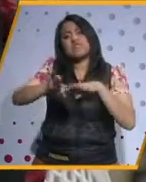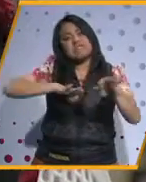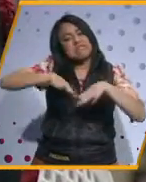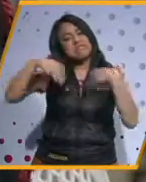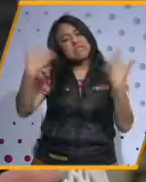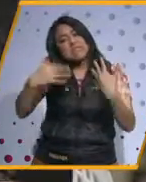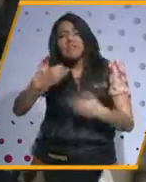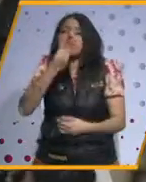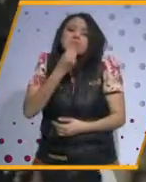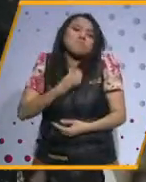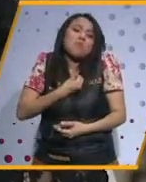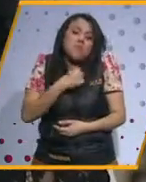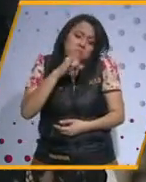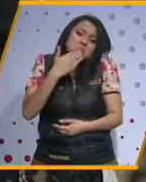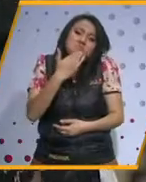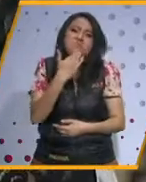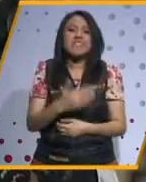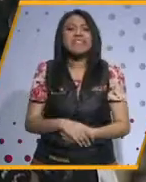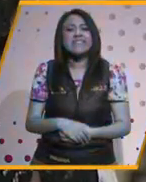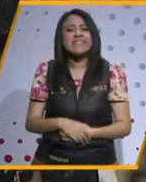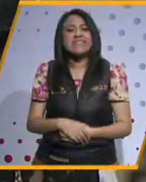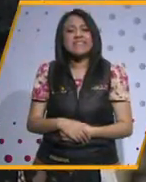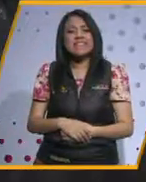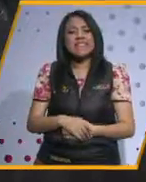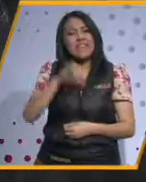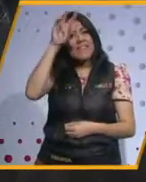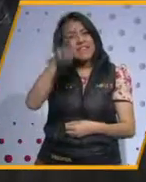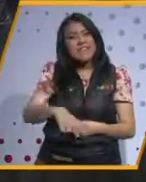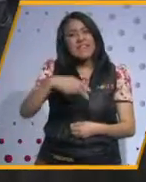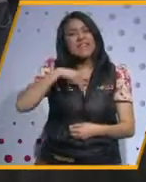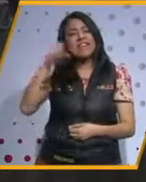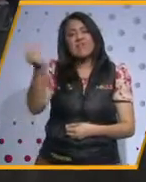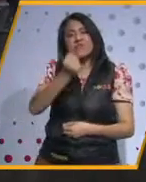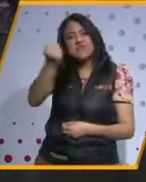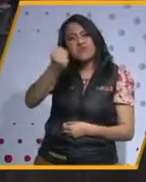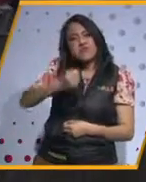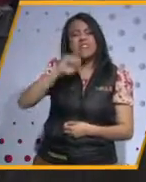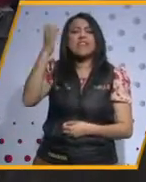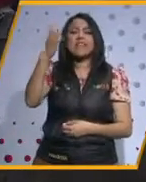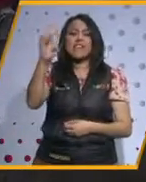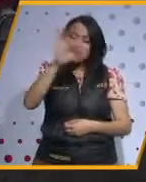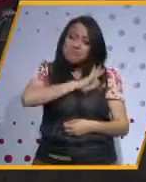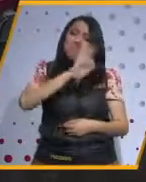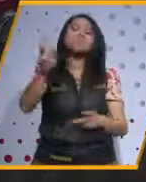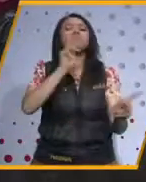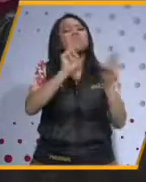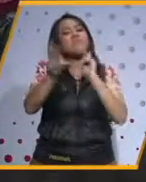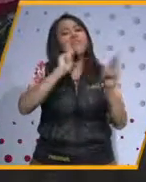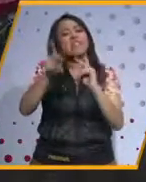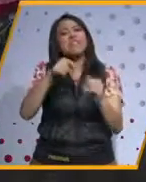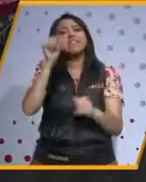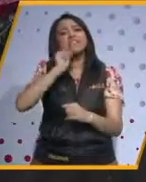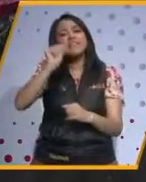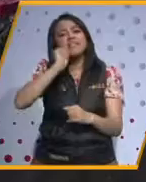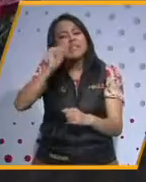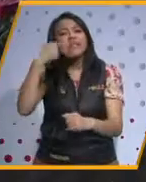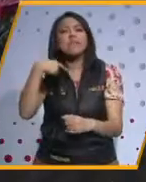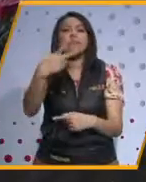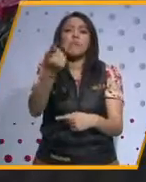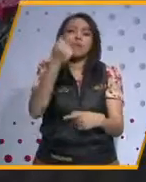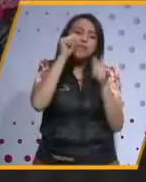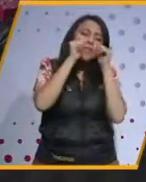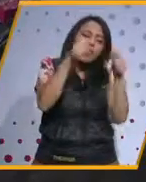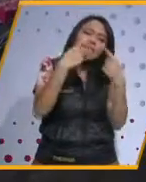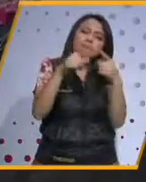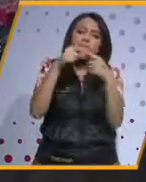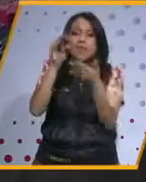estaríamos. Pues ahí está la jugada. Te deseo todo el éxito y ya nos vemos en enero tranquilazos, ¿no? Claro que sí. Te agradezco todas tus finas atenciones a los casos que te mando. No, claro.